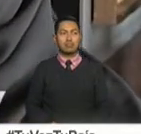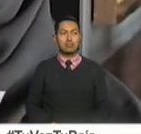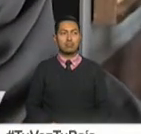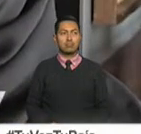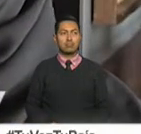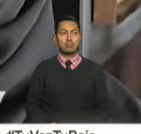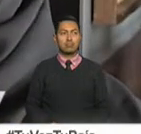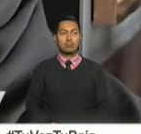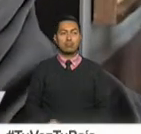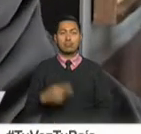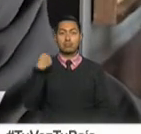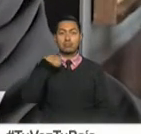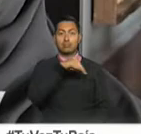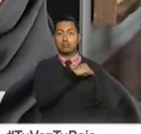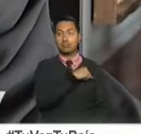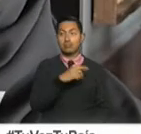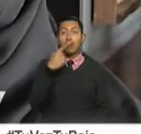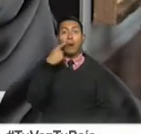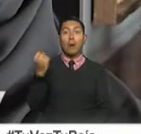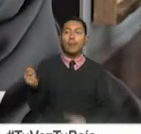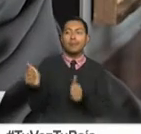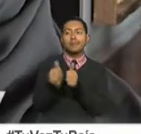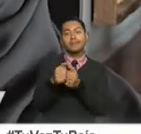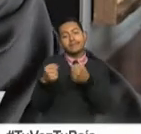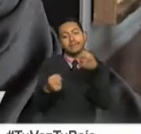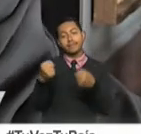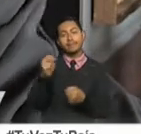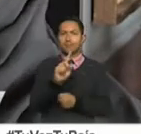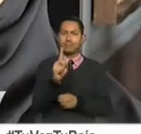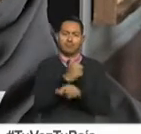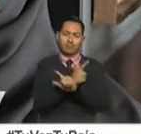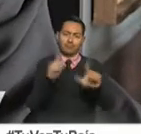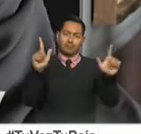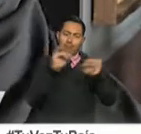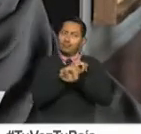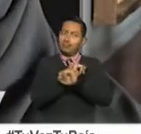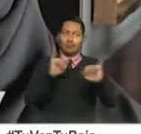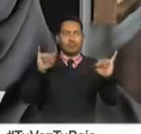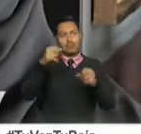Ya no necesitaremos choferes, cada mujer será libre e independiente.